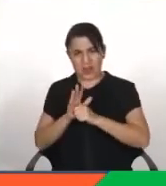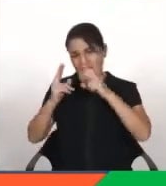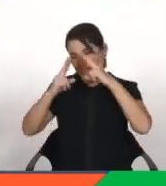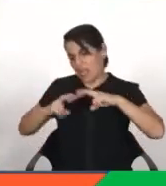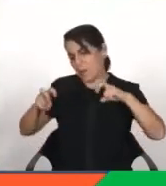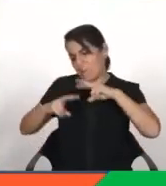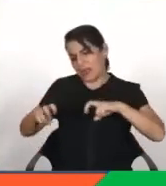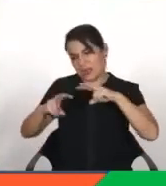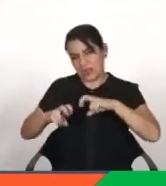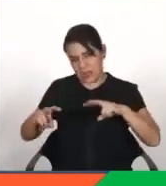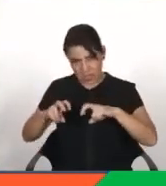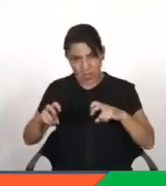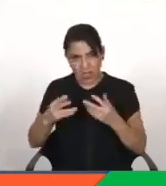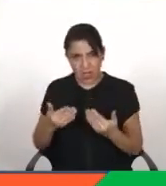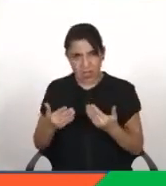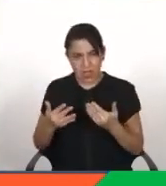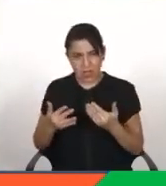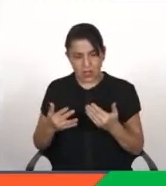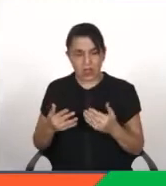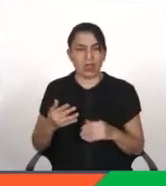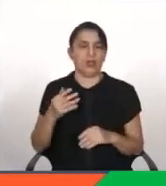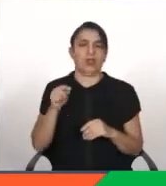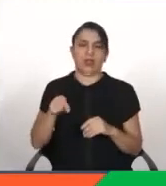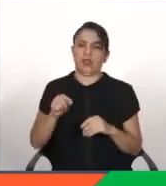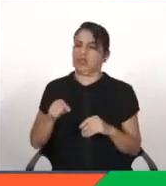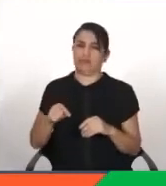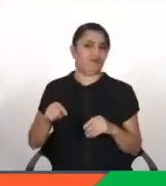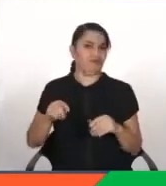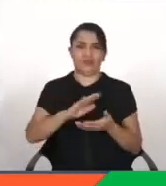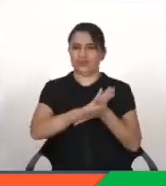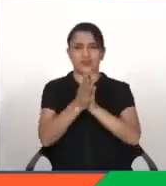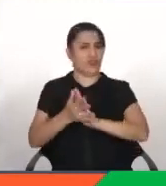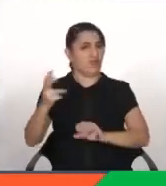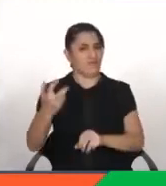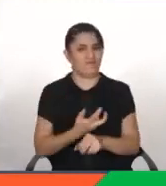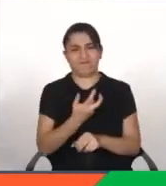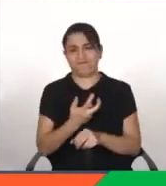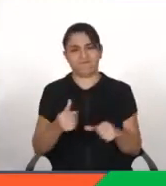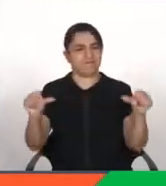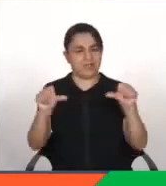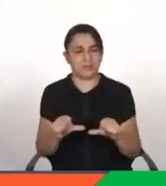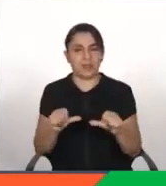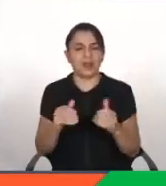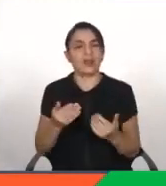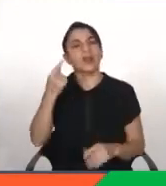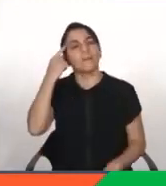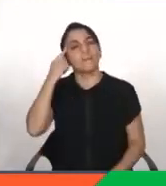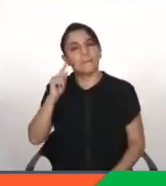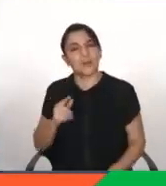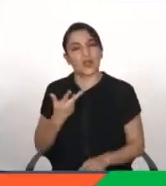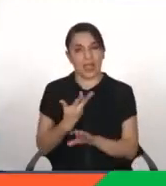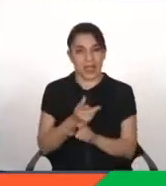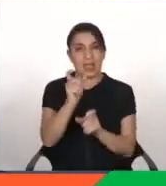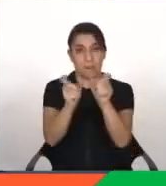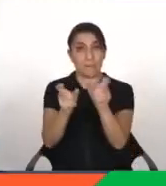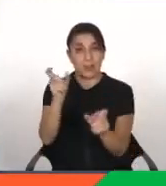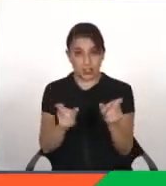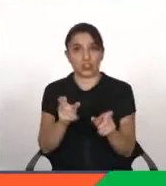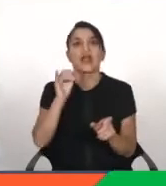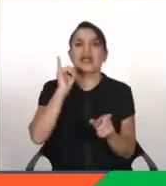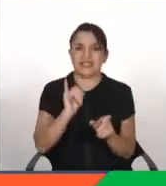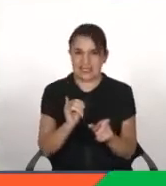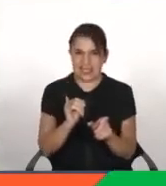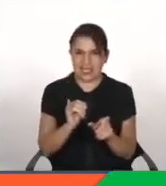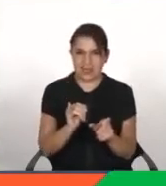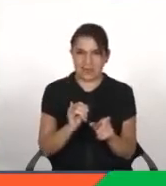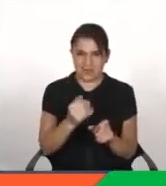hubiésemos empezado mucho peor toda esta pandemia. Y mira que es un desastre, ¿no? Pero hay que dar las gracias también a que hay gente ahí al frente y que hay gente